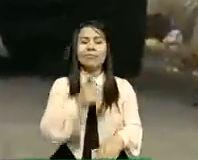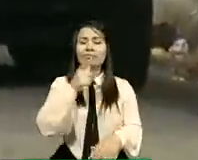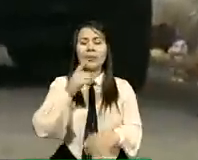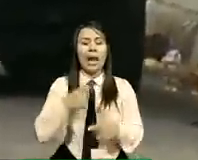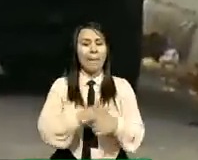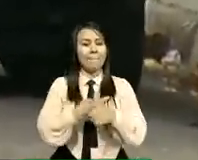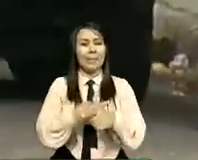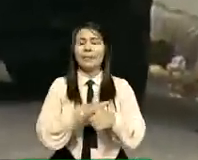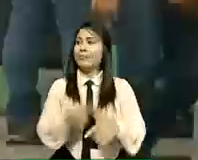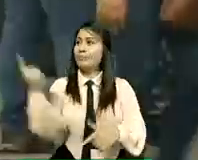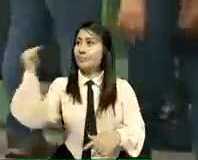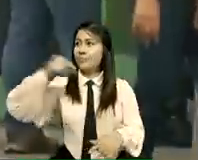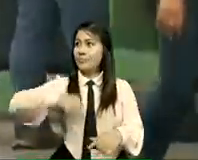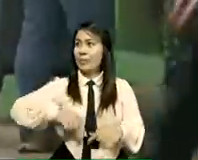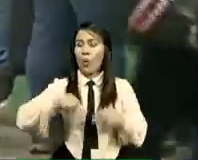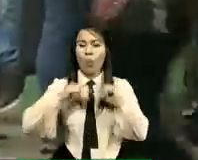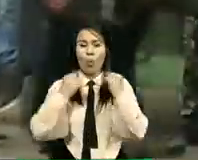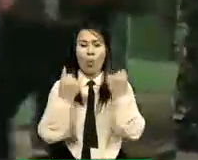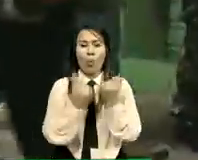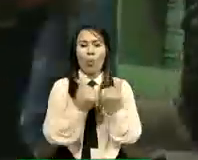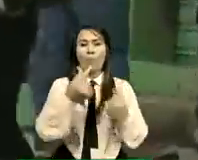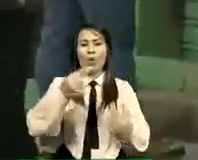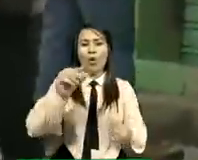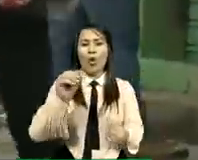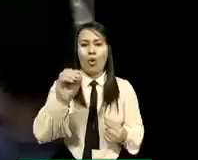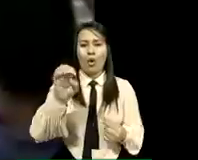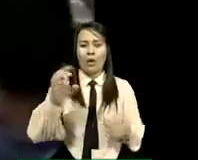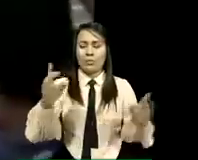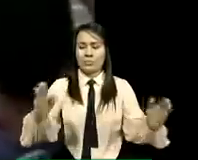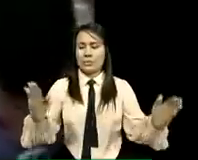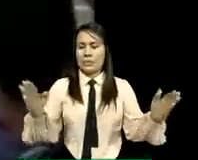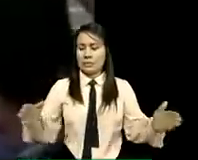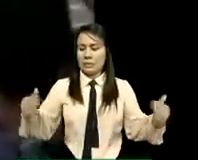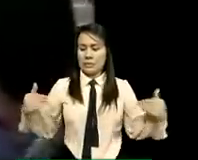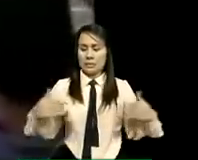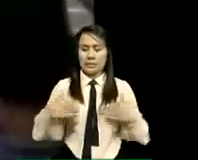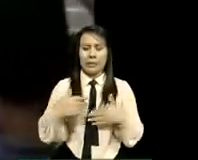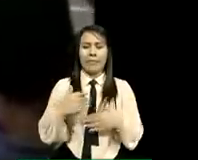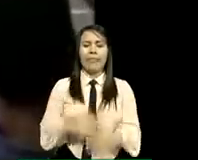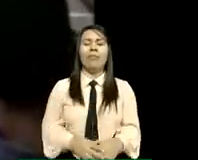unidad antiexplosivos del Grupo de Intervención y Rescate.